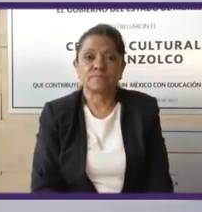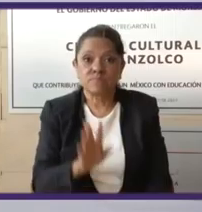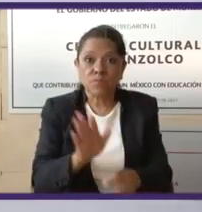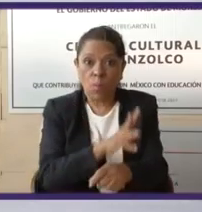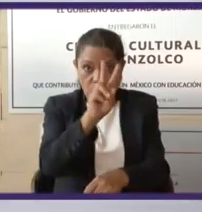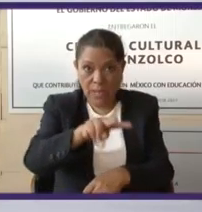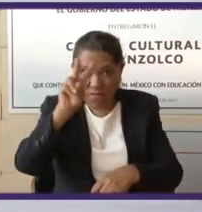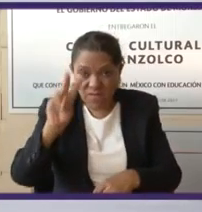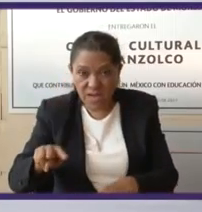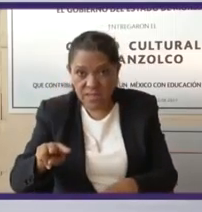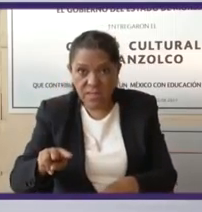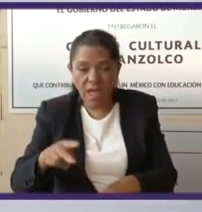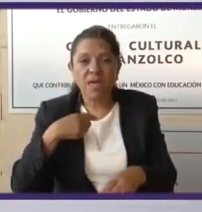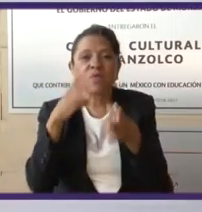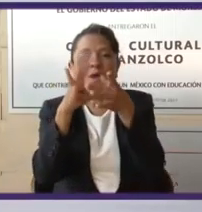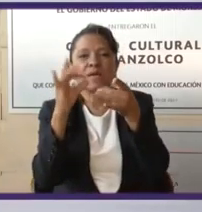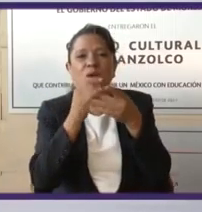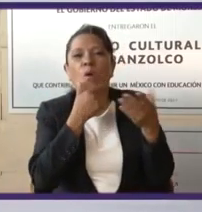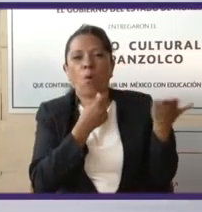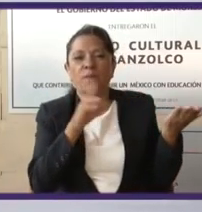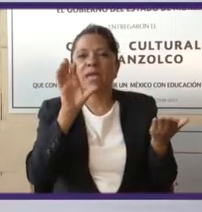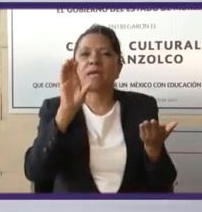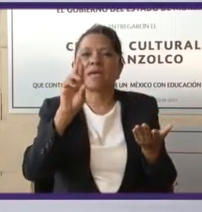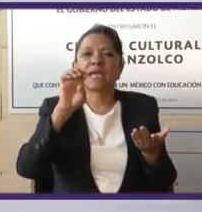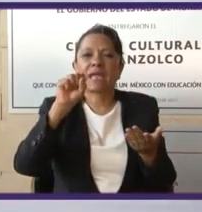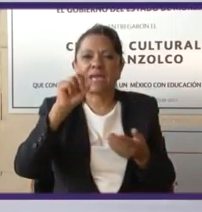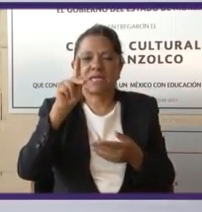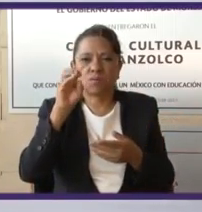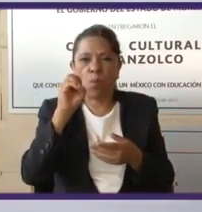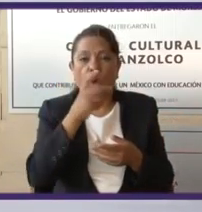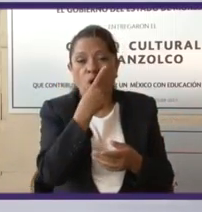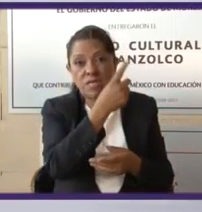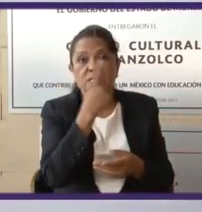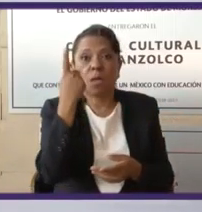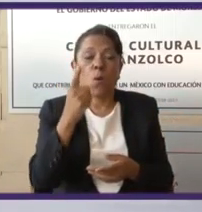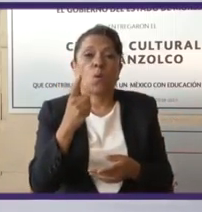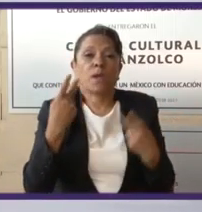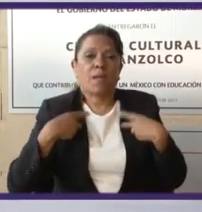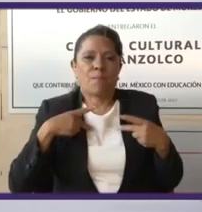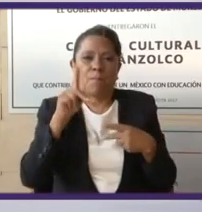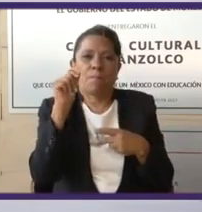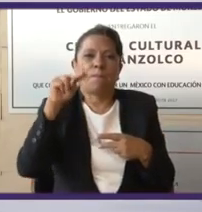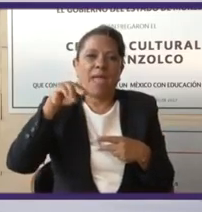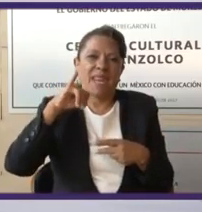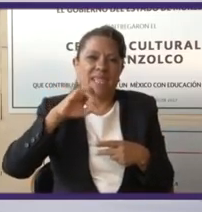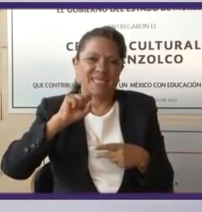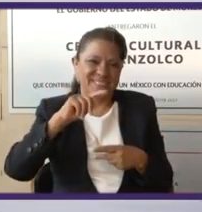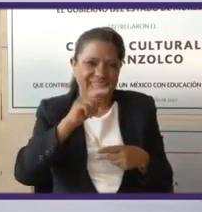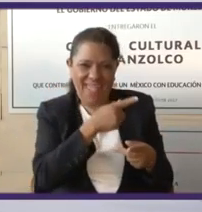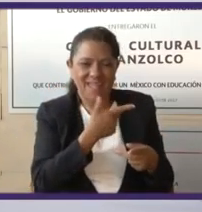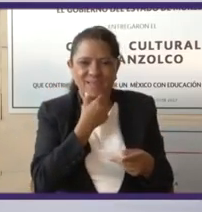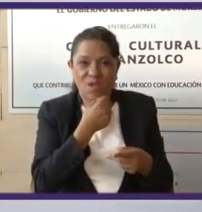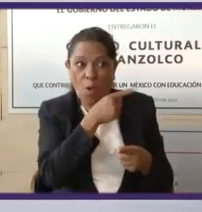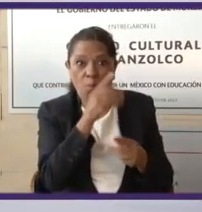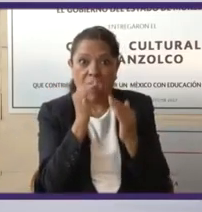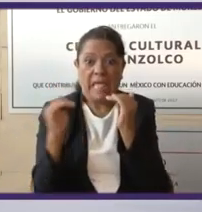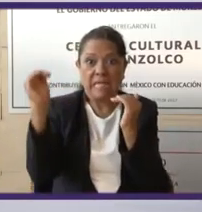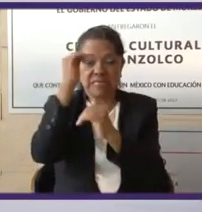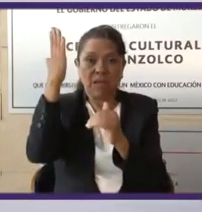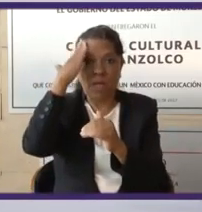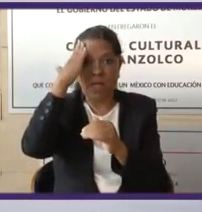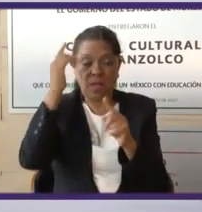Efectivamente, describía Crespo que para un panista que en resultados estadísticos está por encima o encabeza